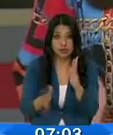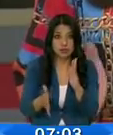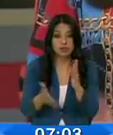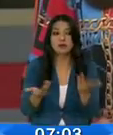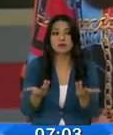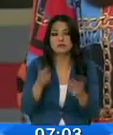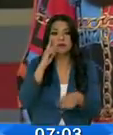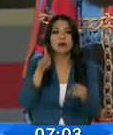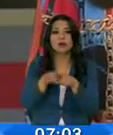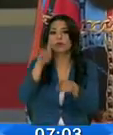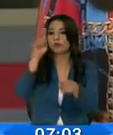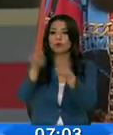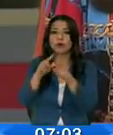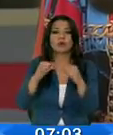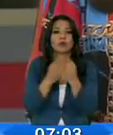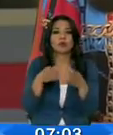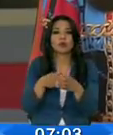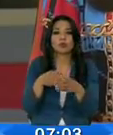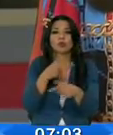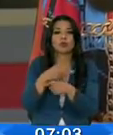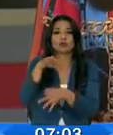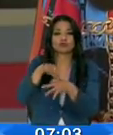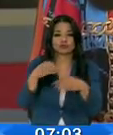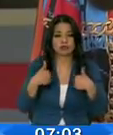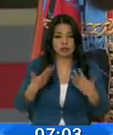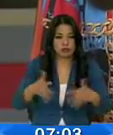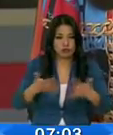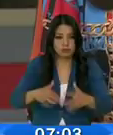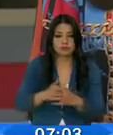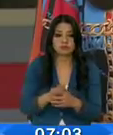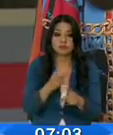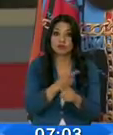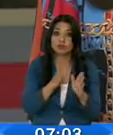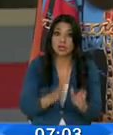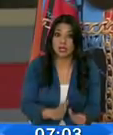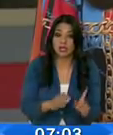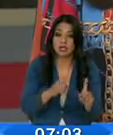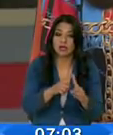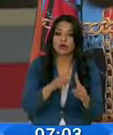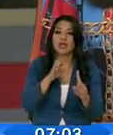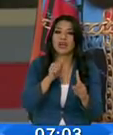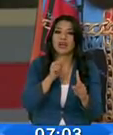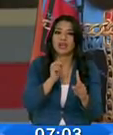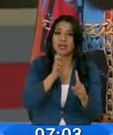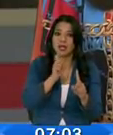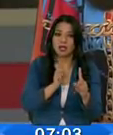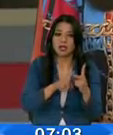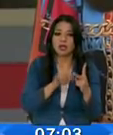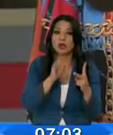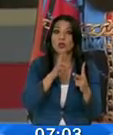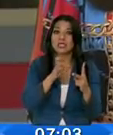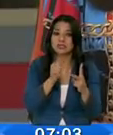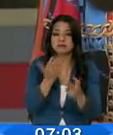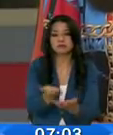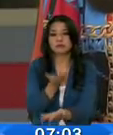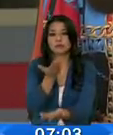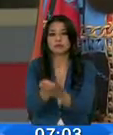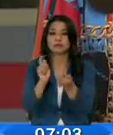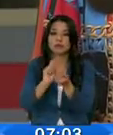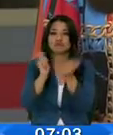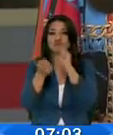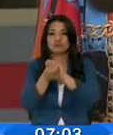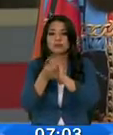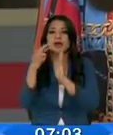encuentra consenso en el Pleno del Consejo Nacional Electoral. Los consejeros de minoría Enrique Pita y Luis Verde Soto proponen que se modifiquen